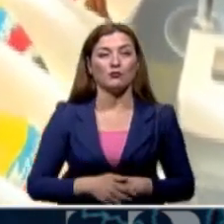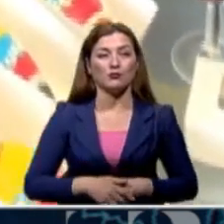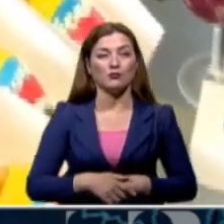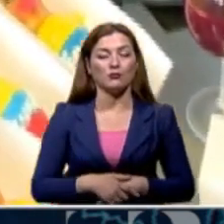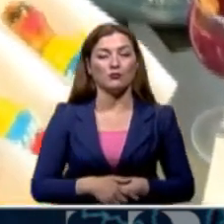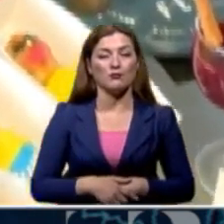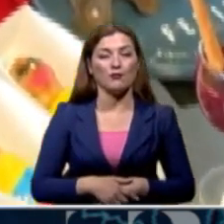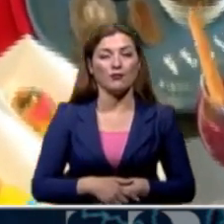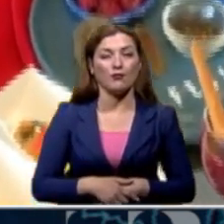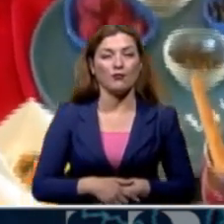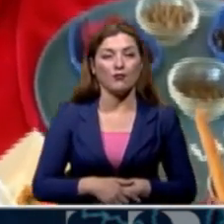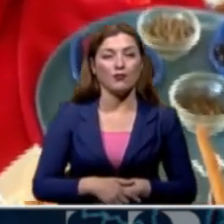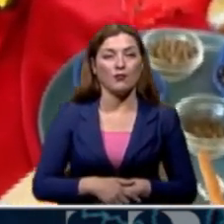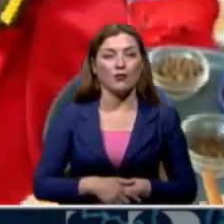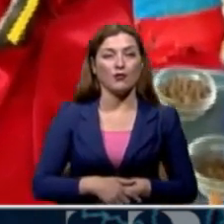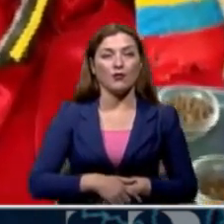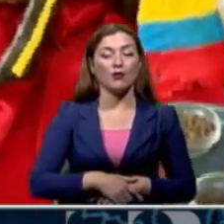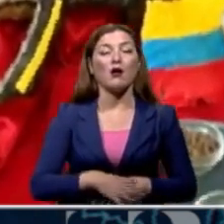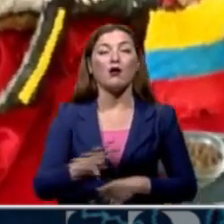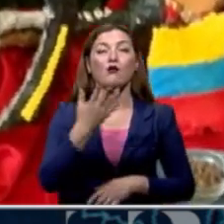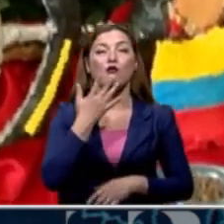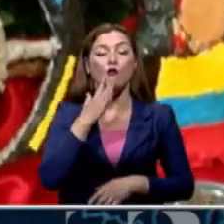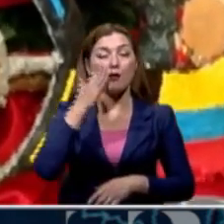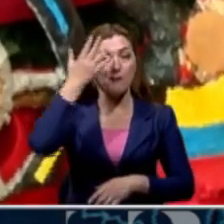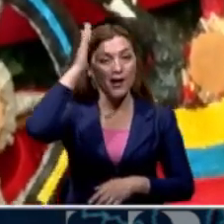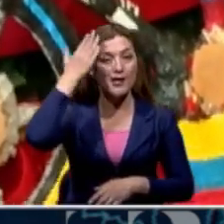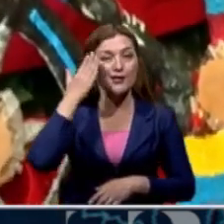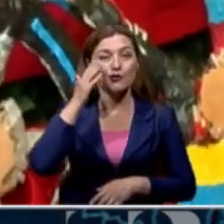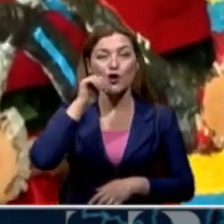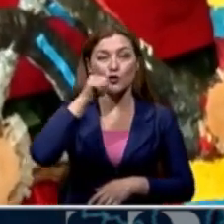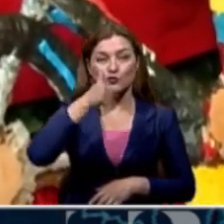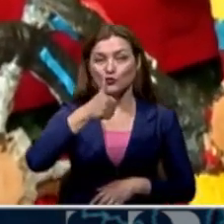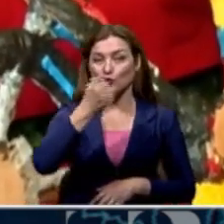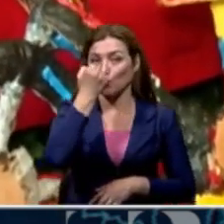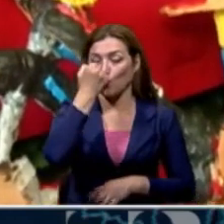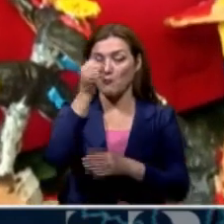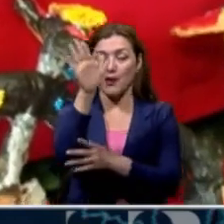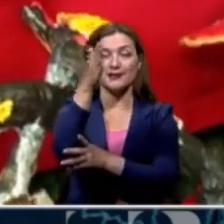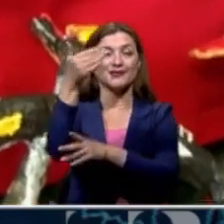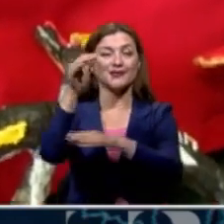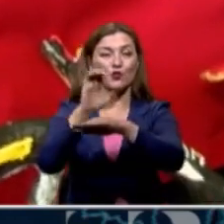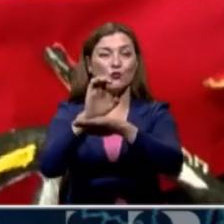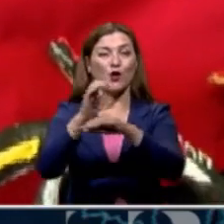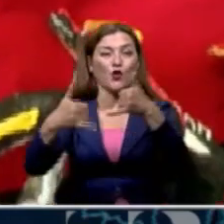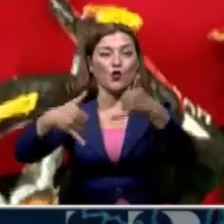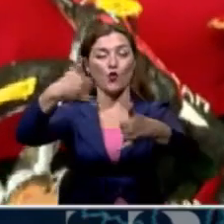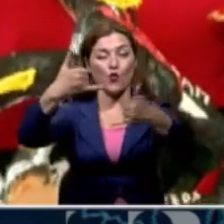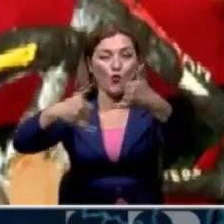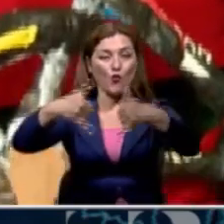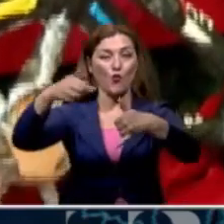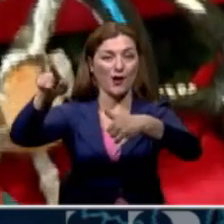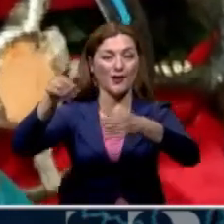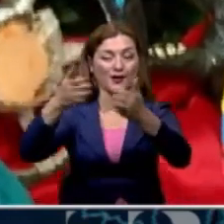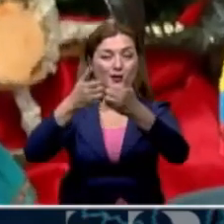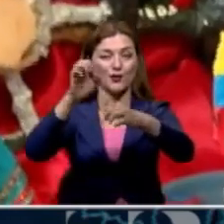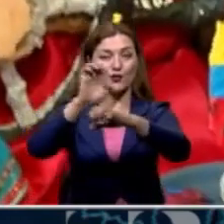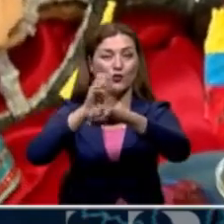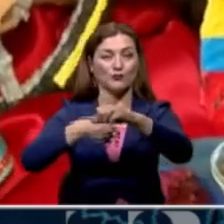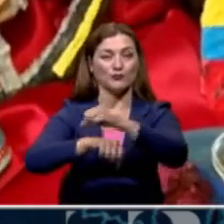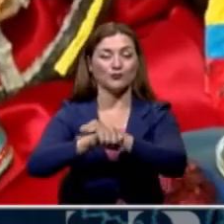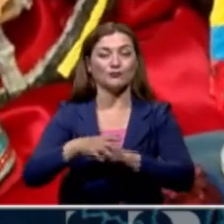Quito. Corriendo es un peligro, la verdad. Uno va corriendo a cruzar a comprar algo así al lado y es un peligro, de verdad. Esta es una avenida